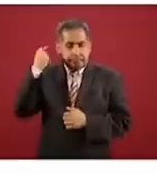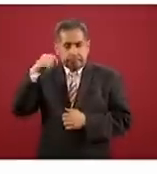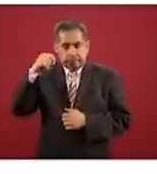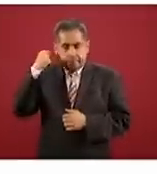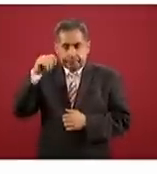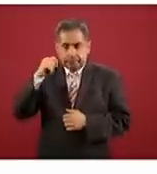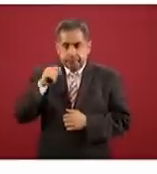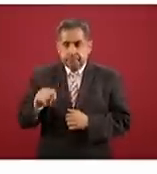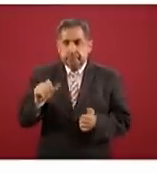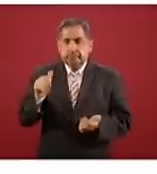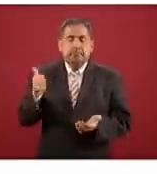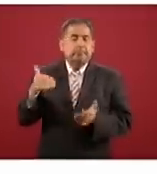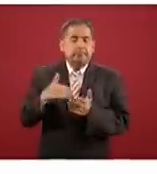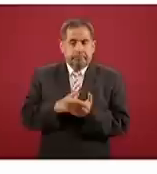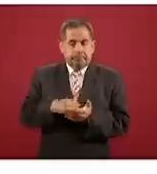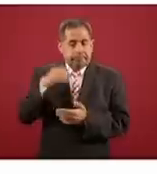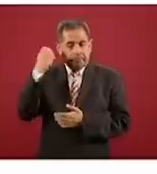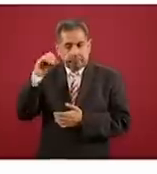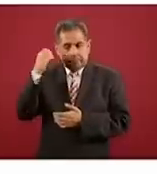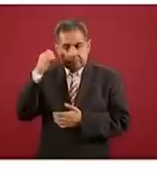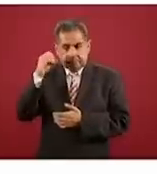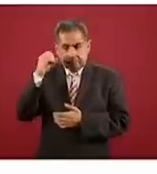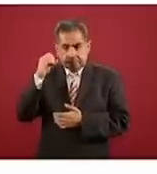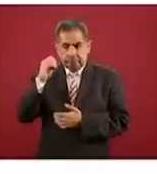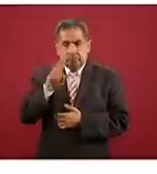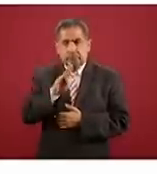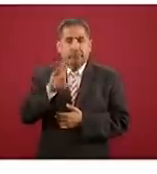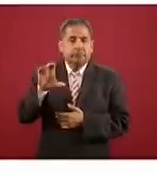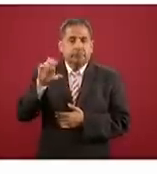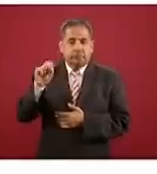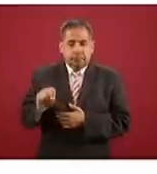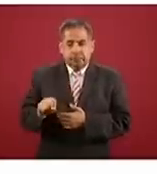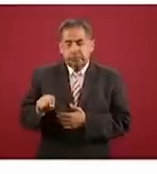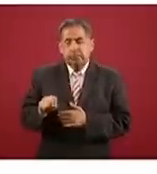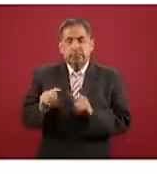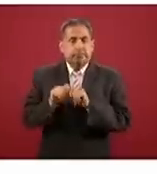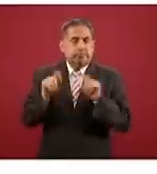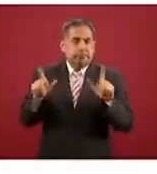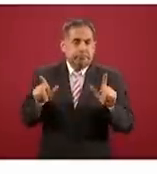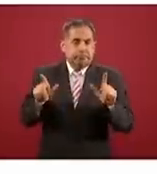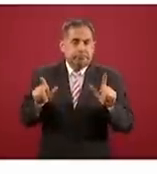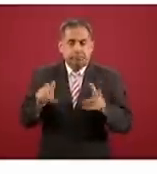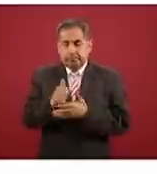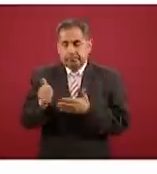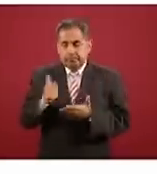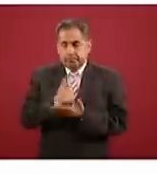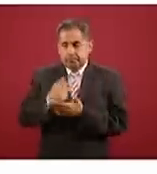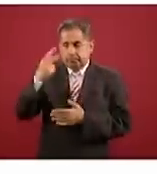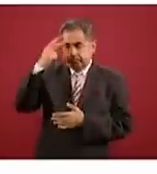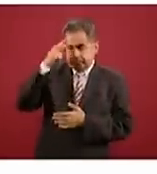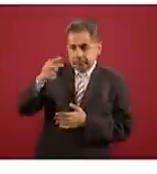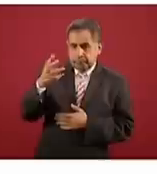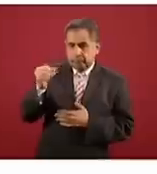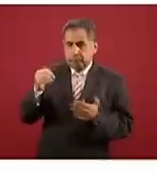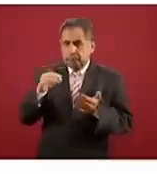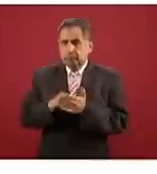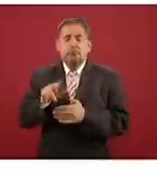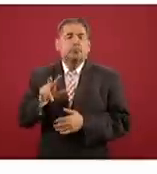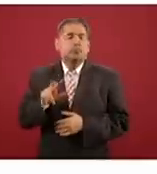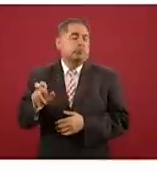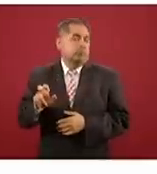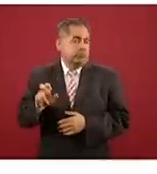con 6,000, Oaxaca, Baja California Sur, Tlaxcala, Ciudad de México con